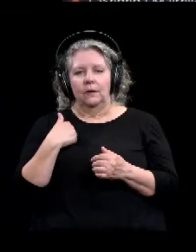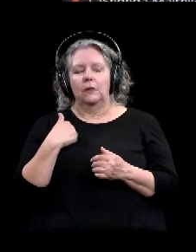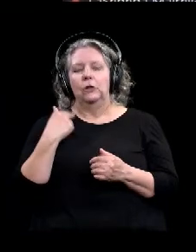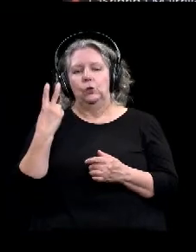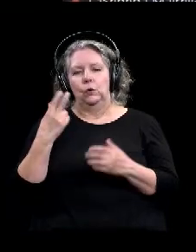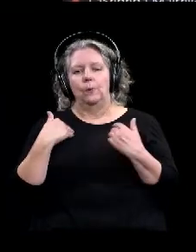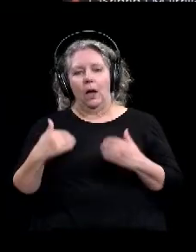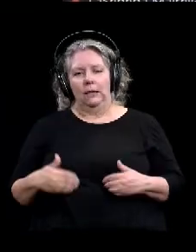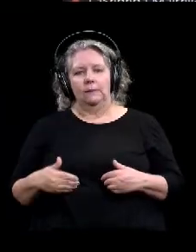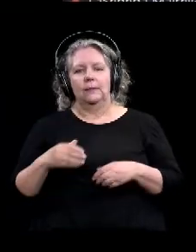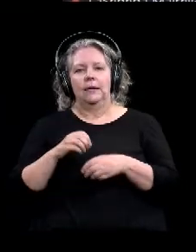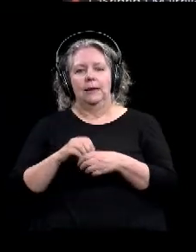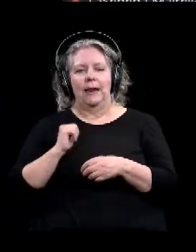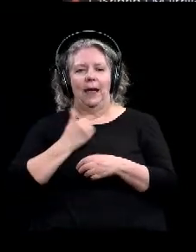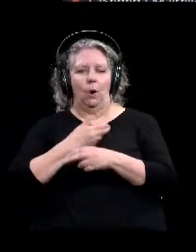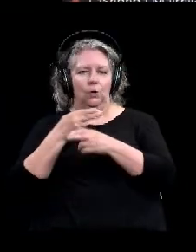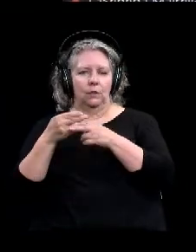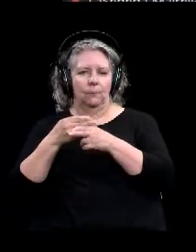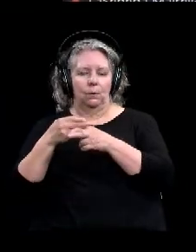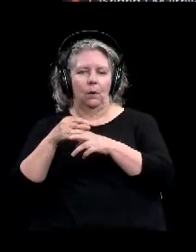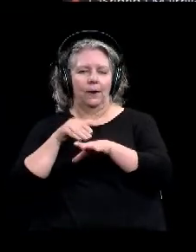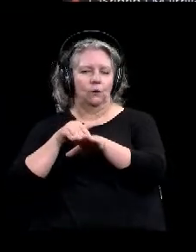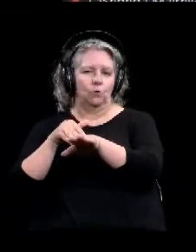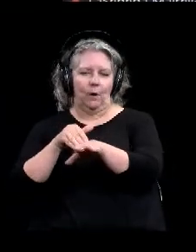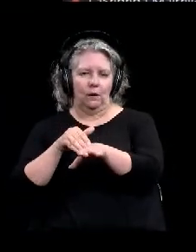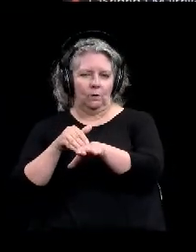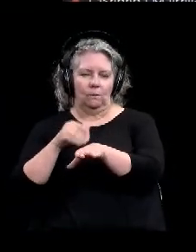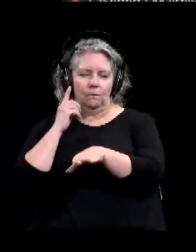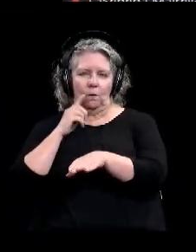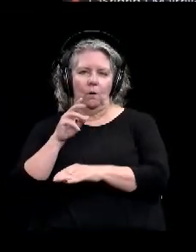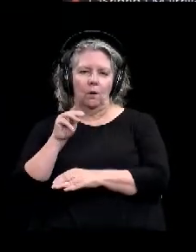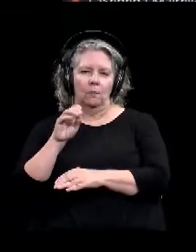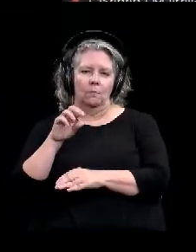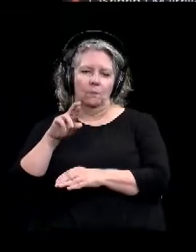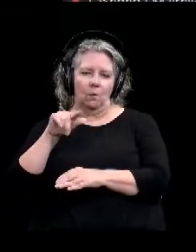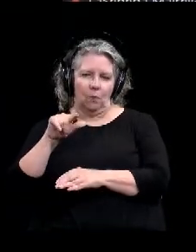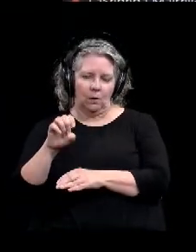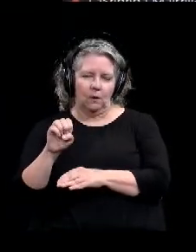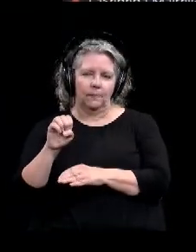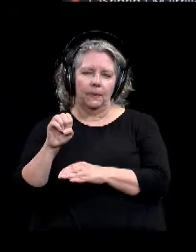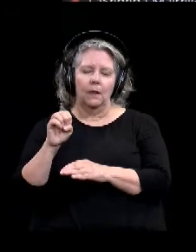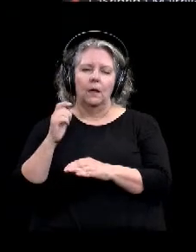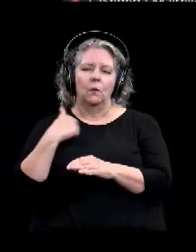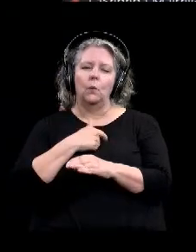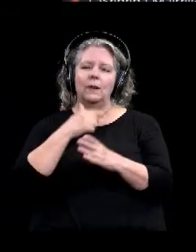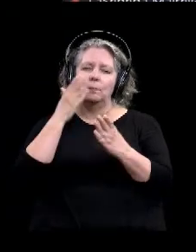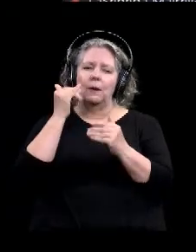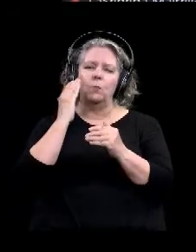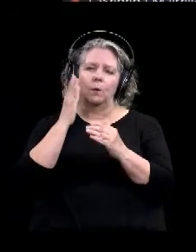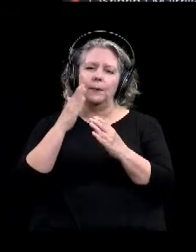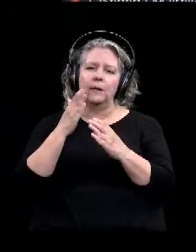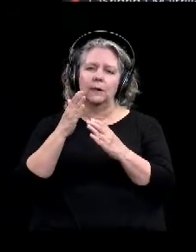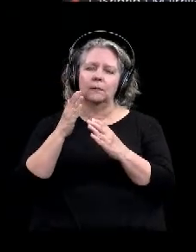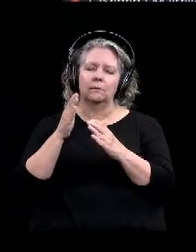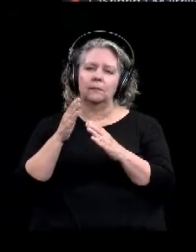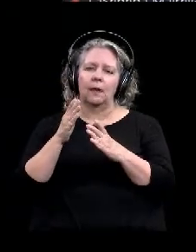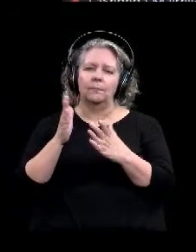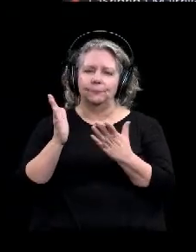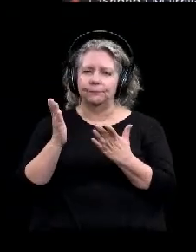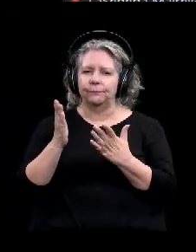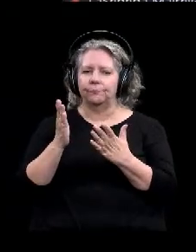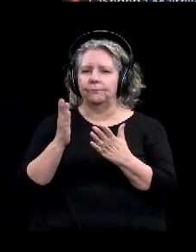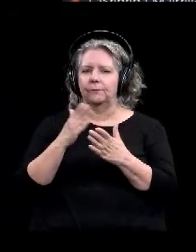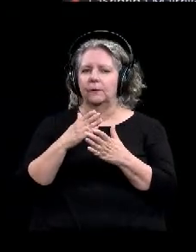el trailer el refrigerador tráiler y está aquí lo vamos a mantener en algunas